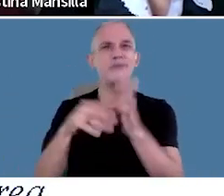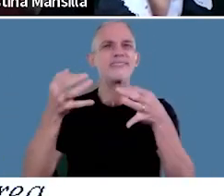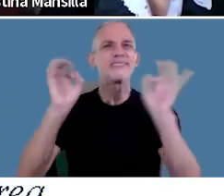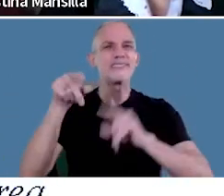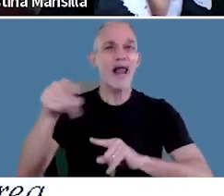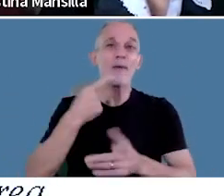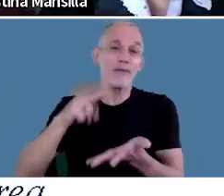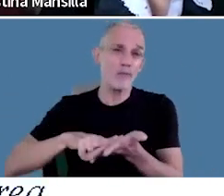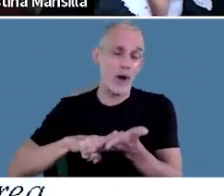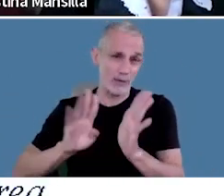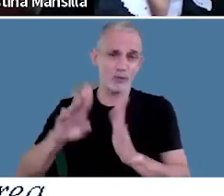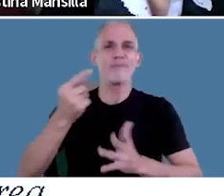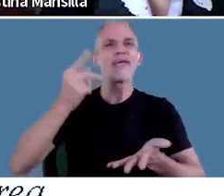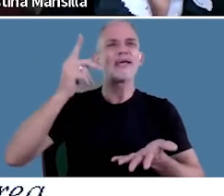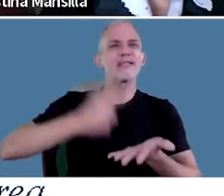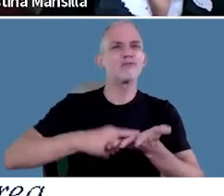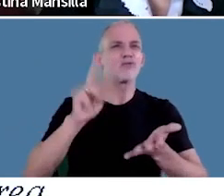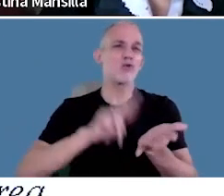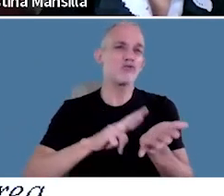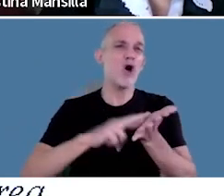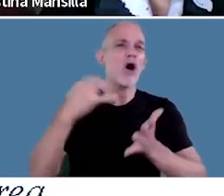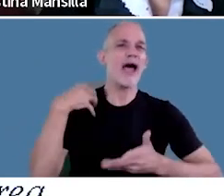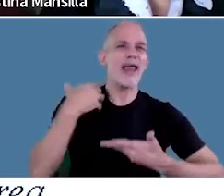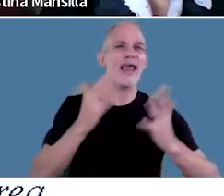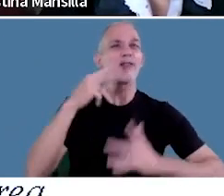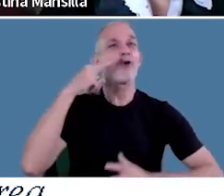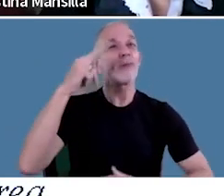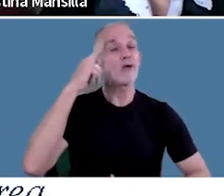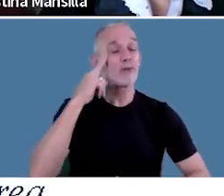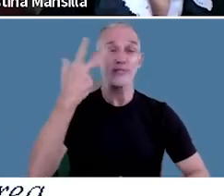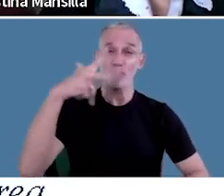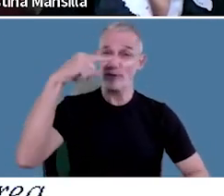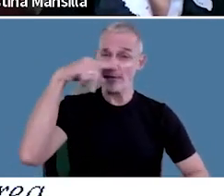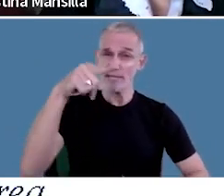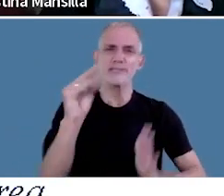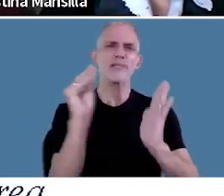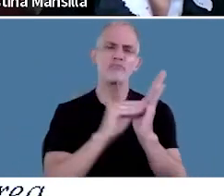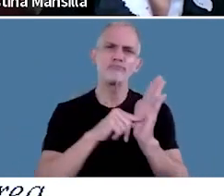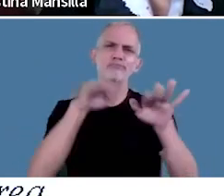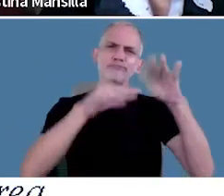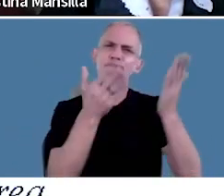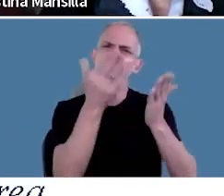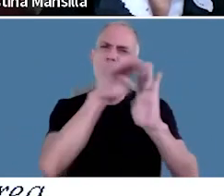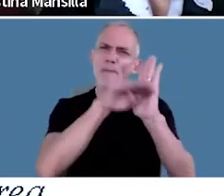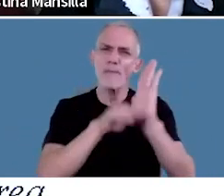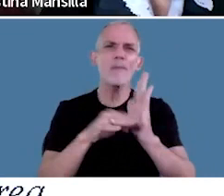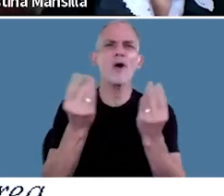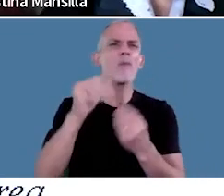exceptúe. Y la Resolución General 2937 estableció un régimen de percepción de